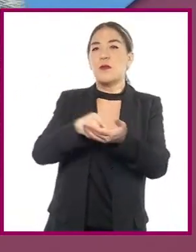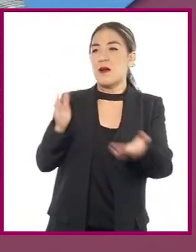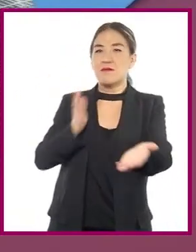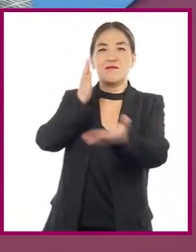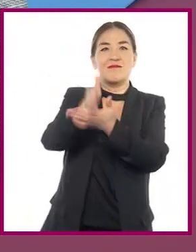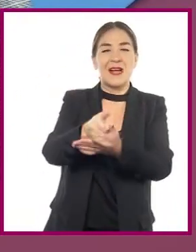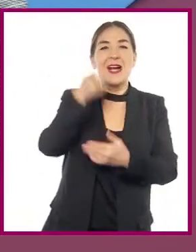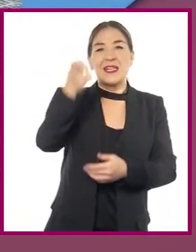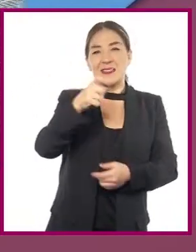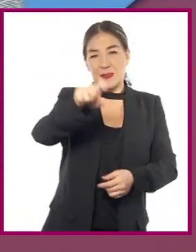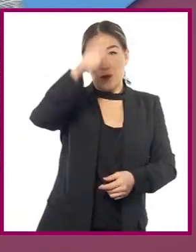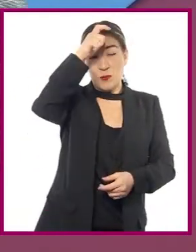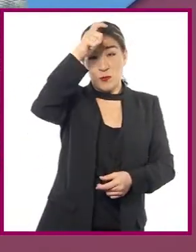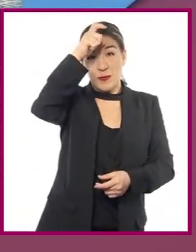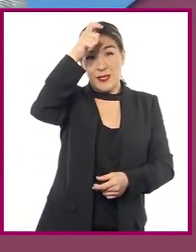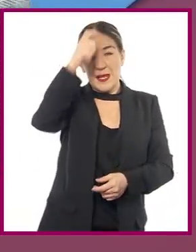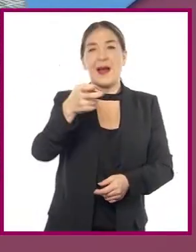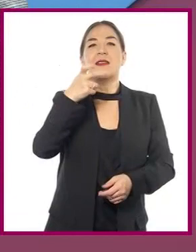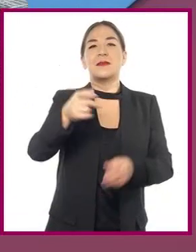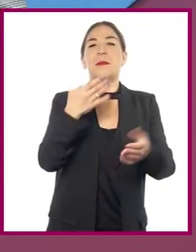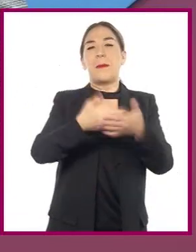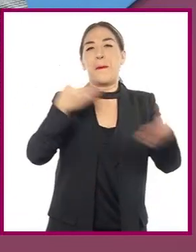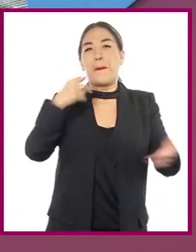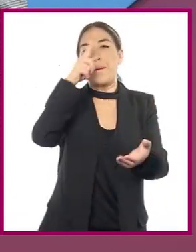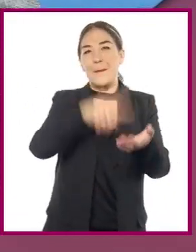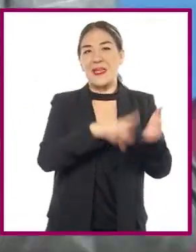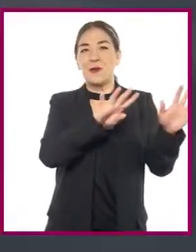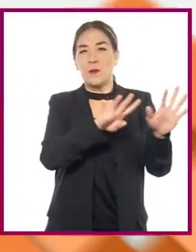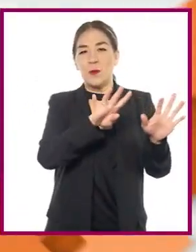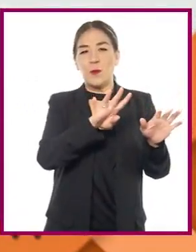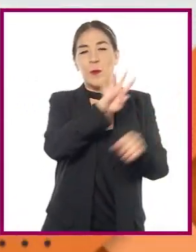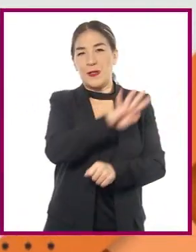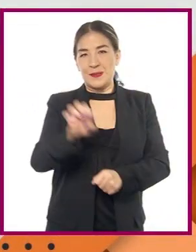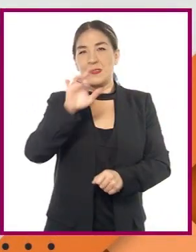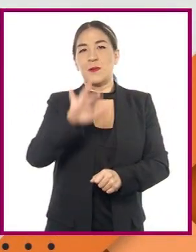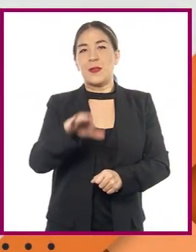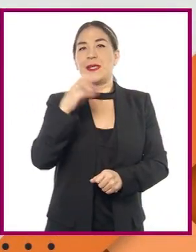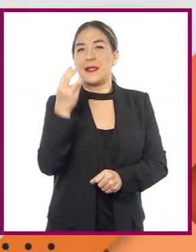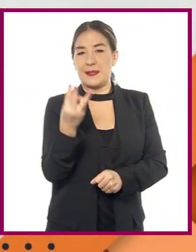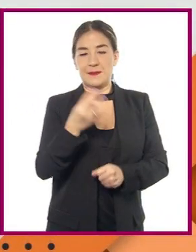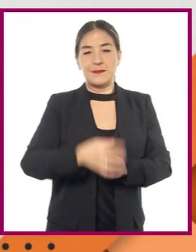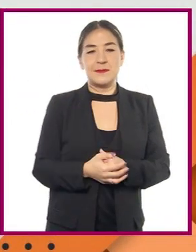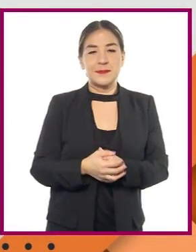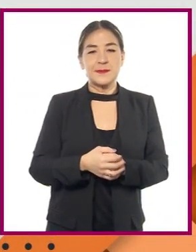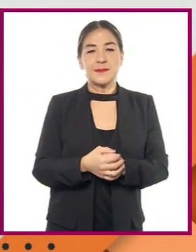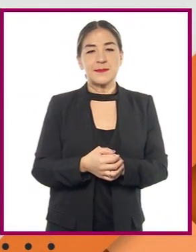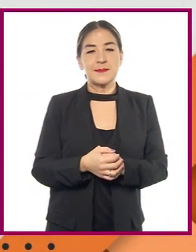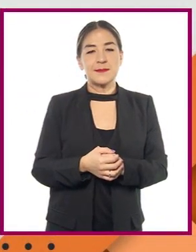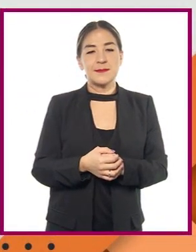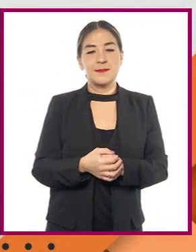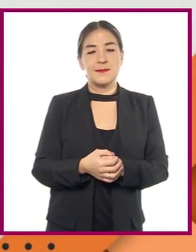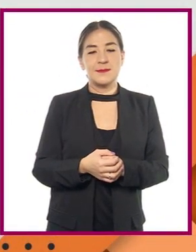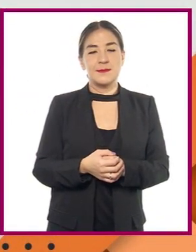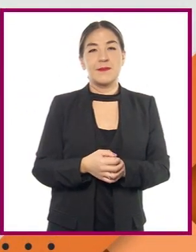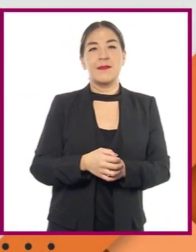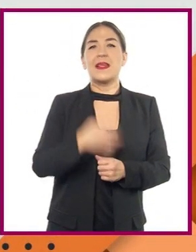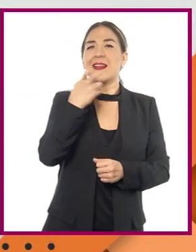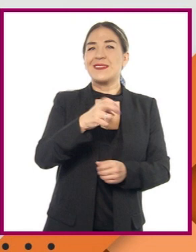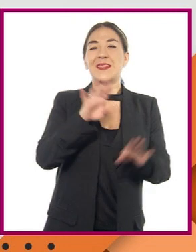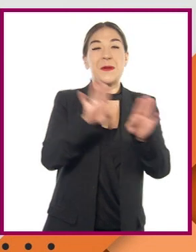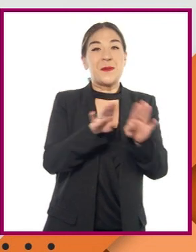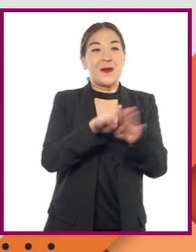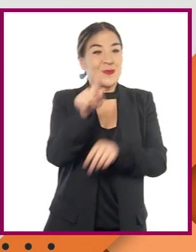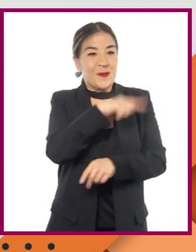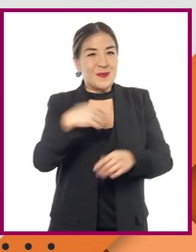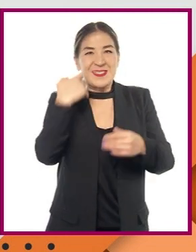a Constantinopla en 1453. La importancia de llegar a Asia tenía